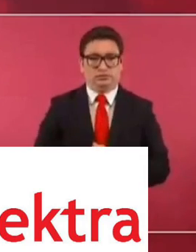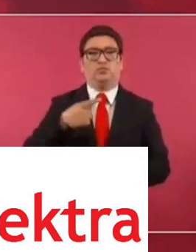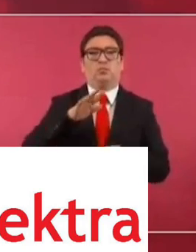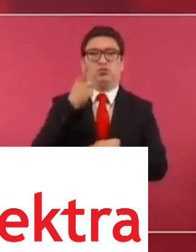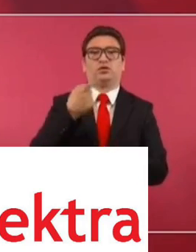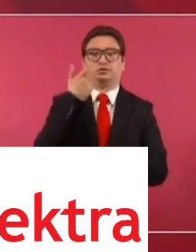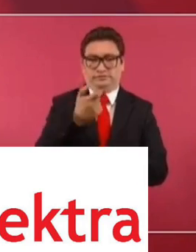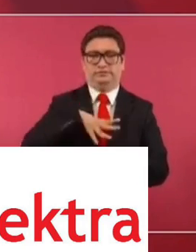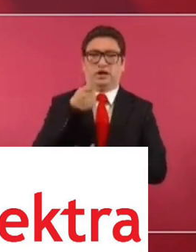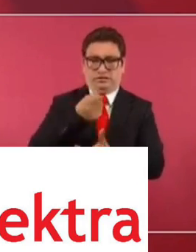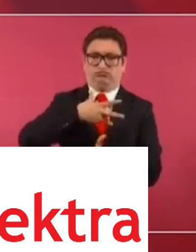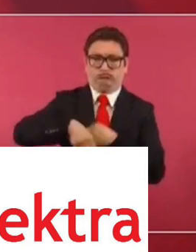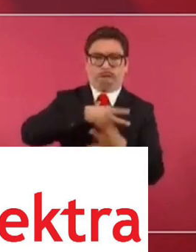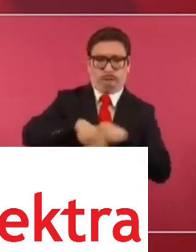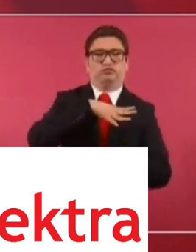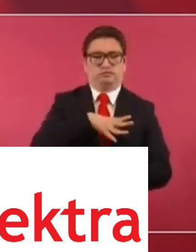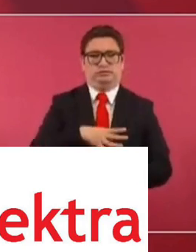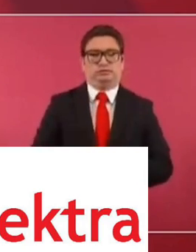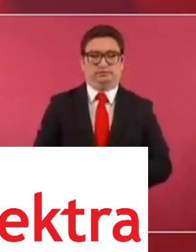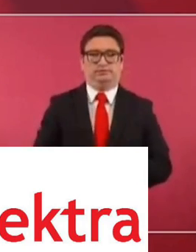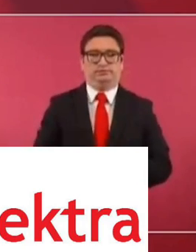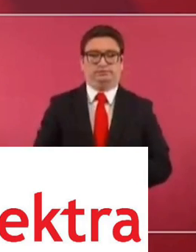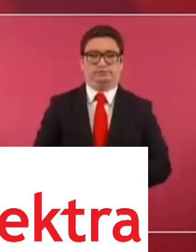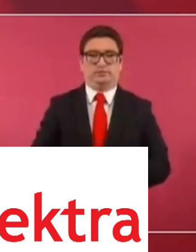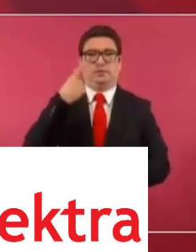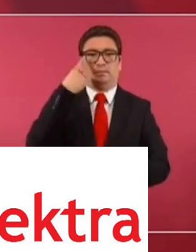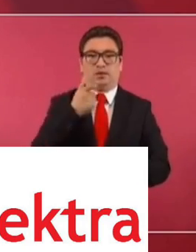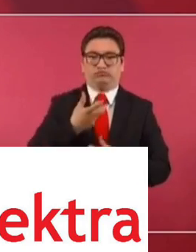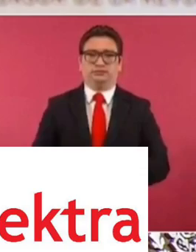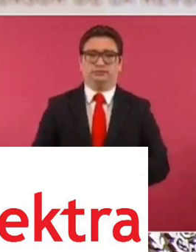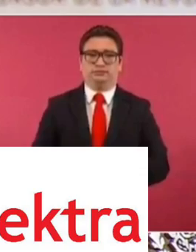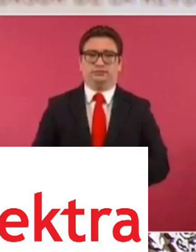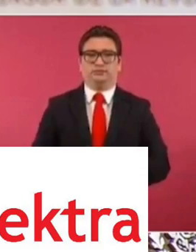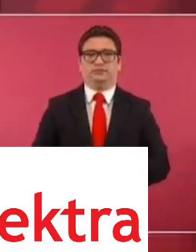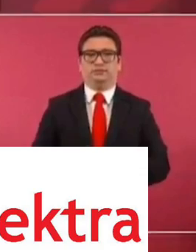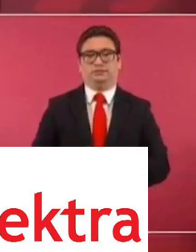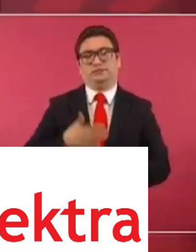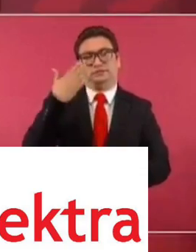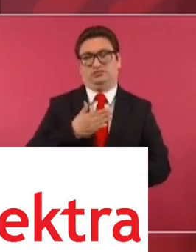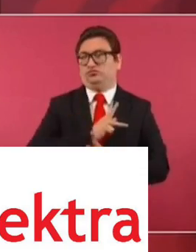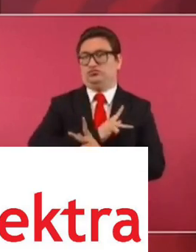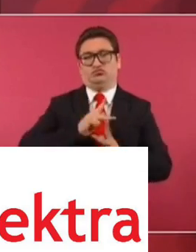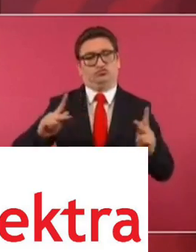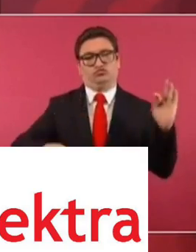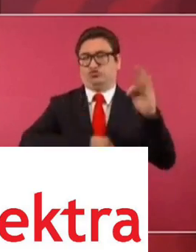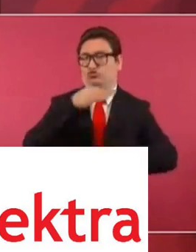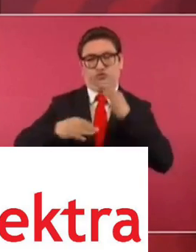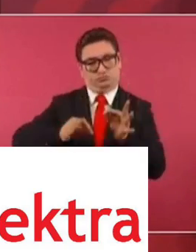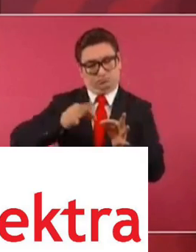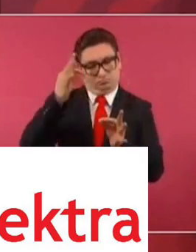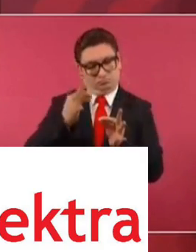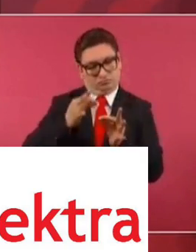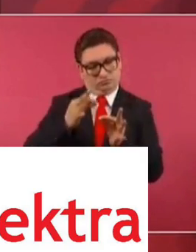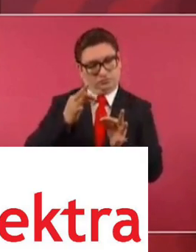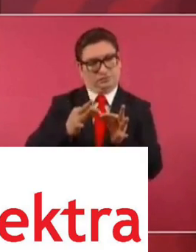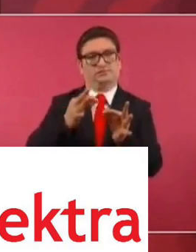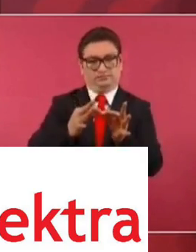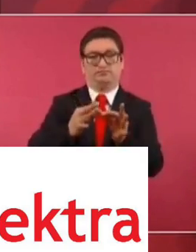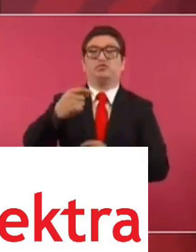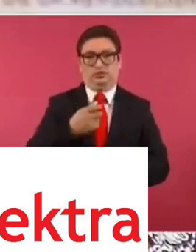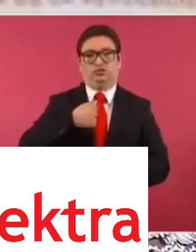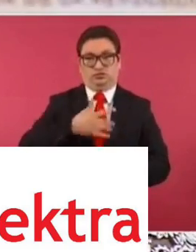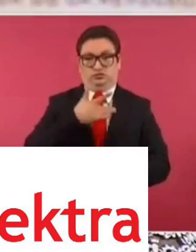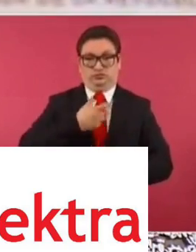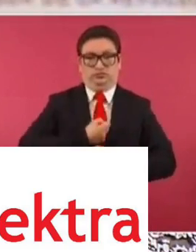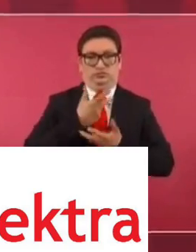presupuesto para financiar el gasto y la inversión pública. Todos están cumpliendo. Y lo reconozco y lo